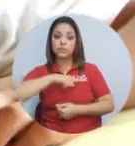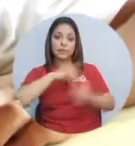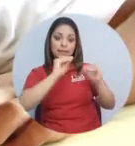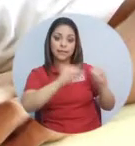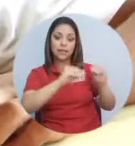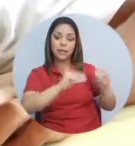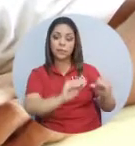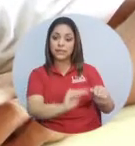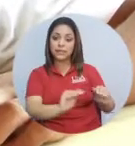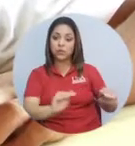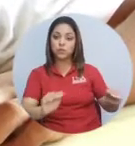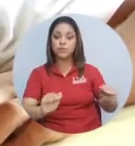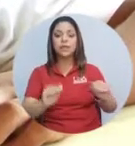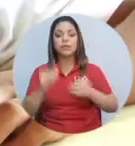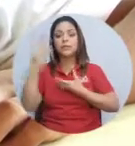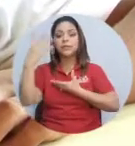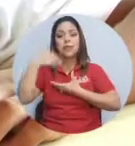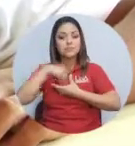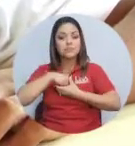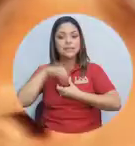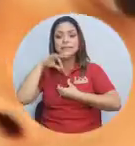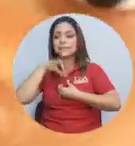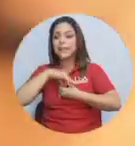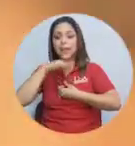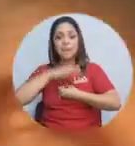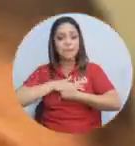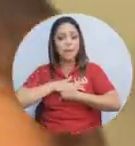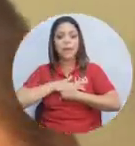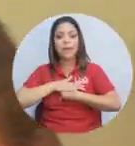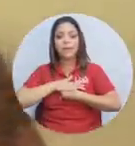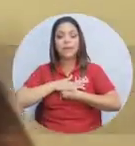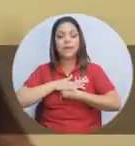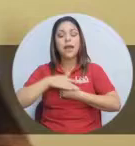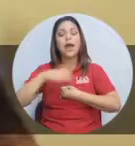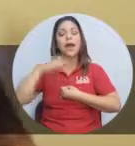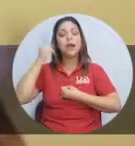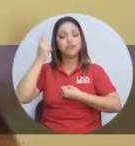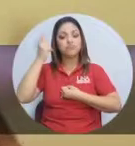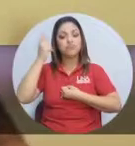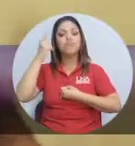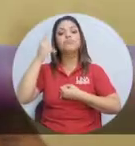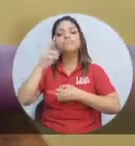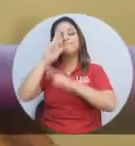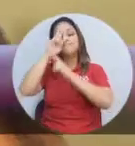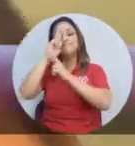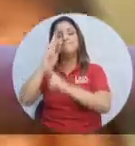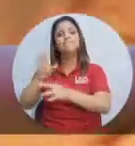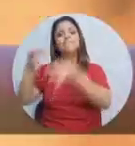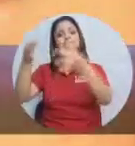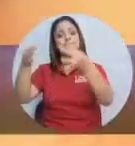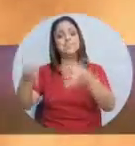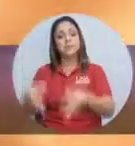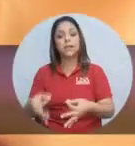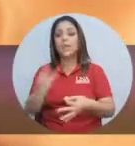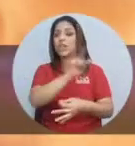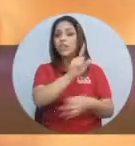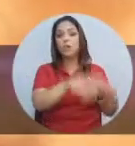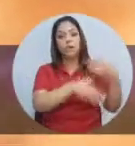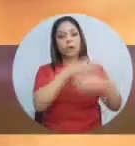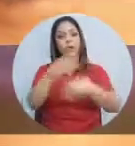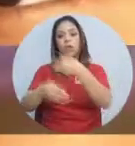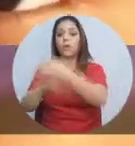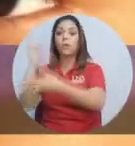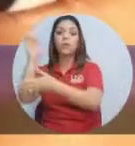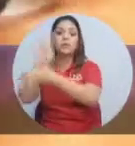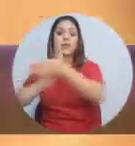niños, pues vamos también a ir sembrando esa semilla, como usted dice, para que no lleguen a la universidad pensando que